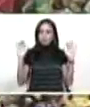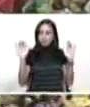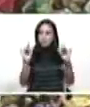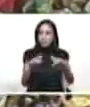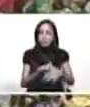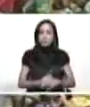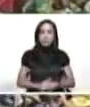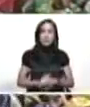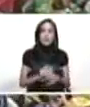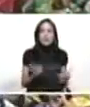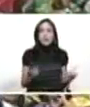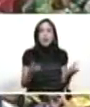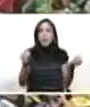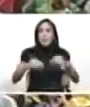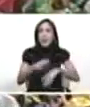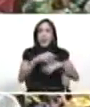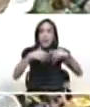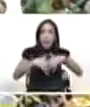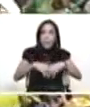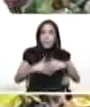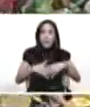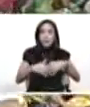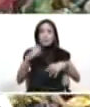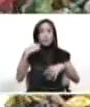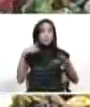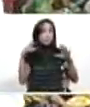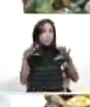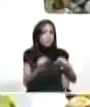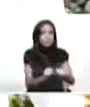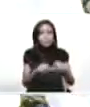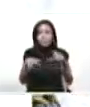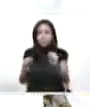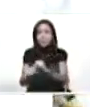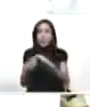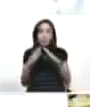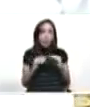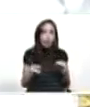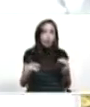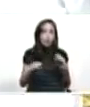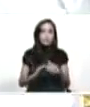para tomar todas las fábricas del país,